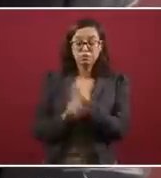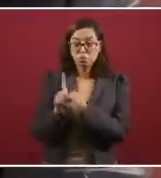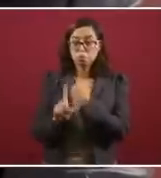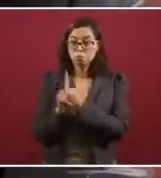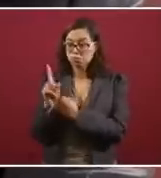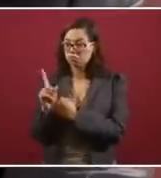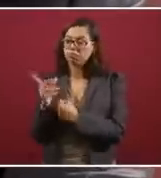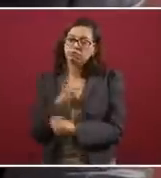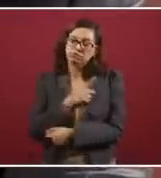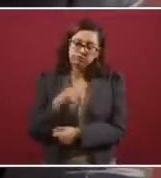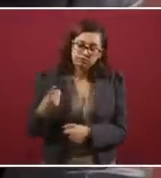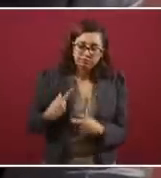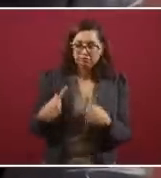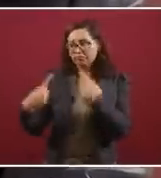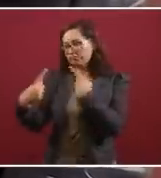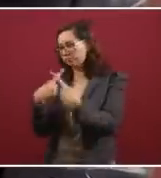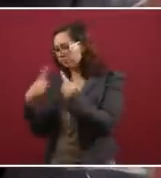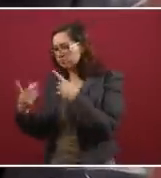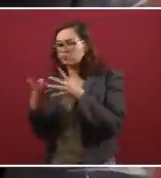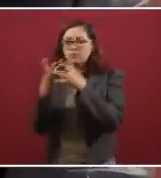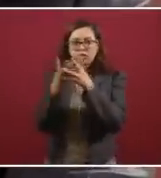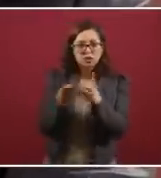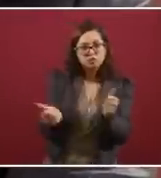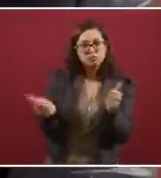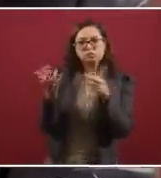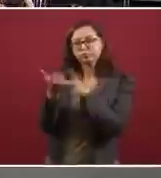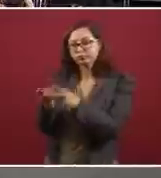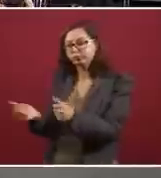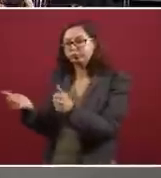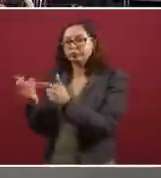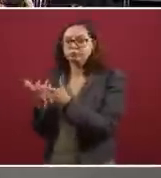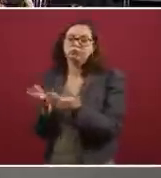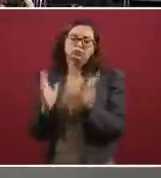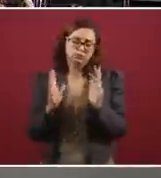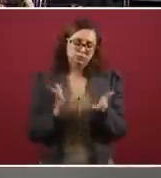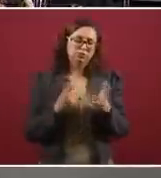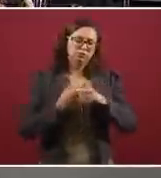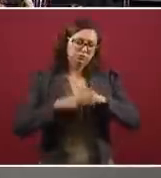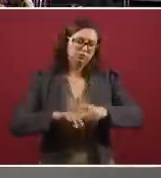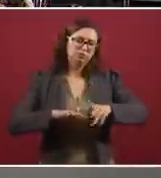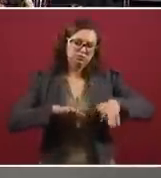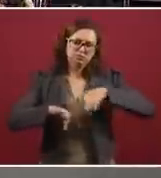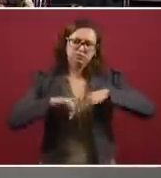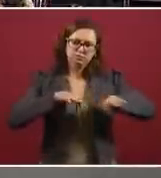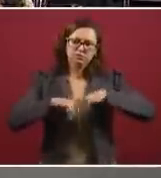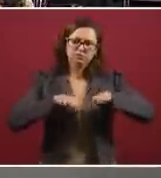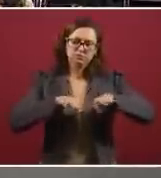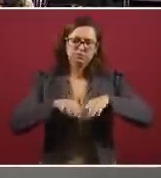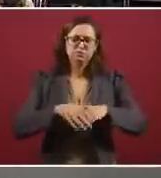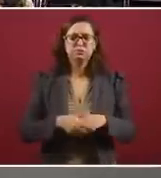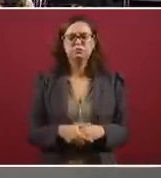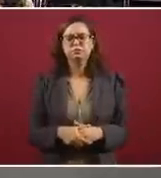existen protestas todos estos asuntos, y estamos trabajando en ello,